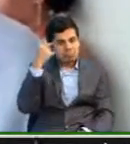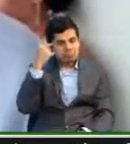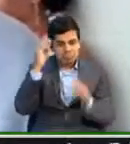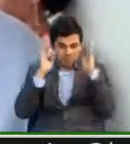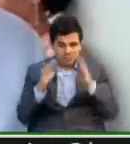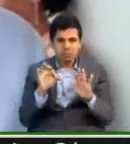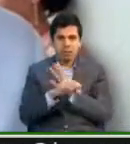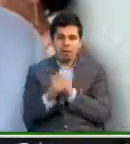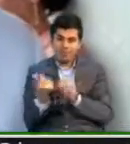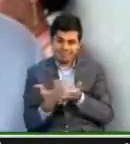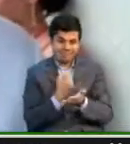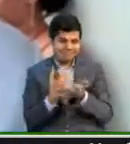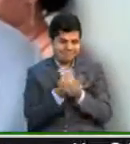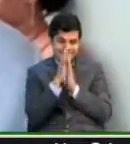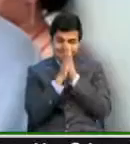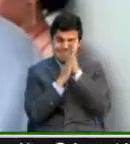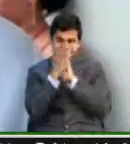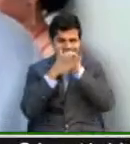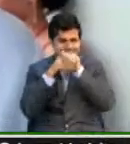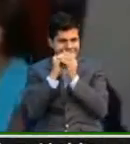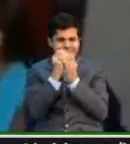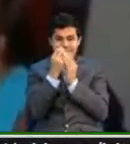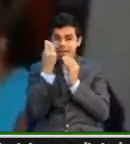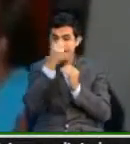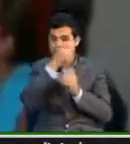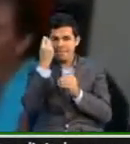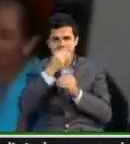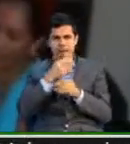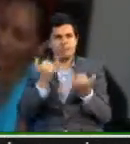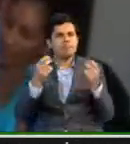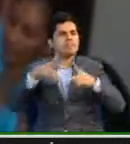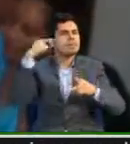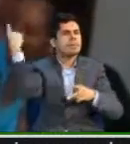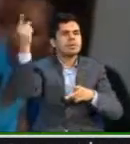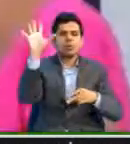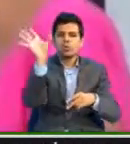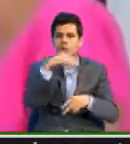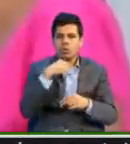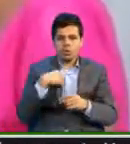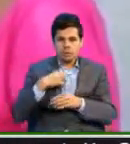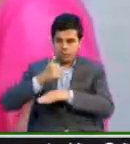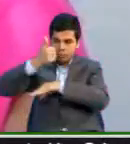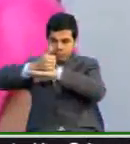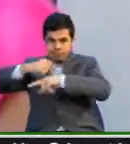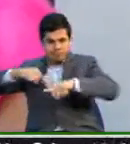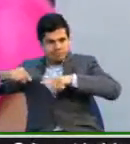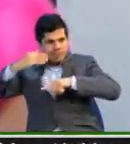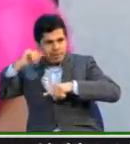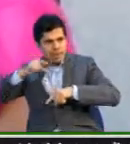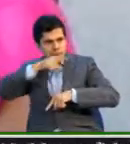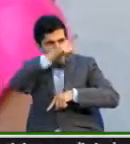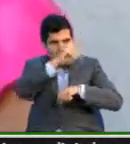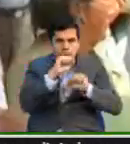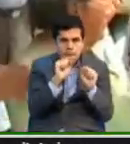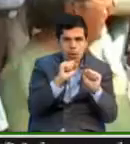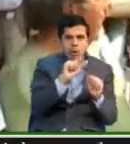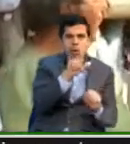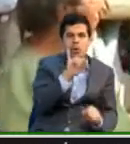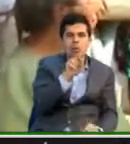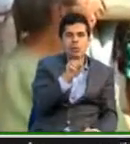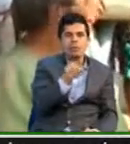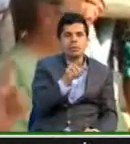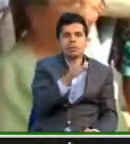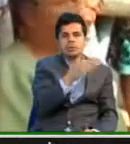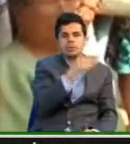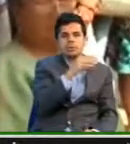que les entran. ¿Cómo es posible que ahora todo, que porque son amigos, la directora de acá y la de Bogotá, Luisa Fernanda Tobar,